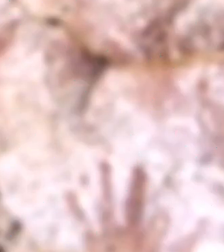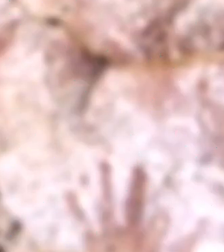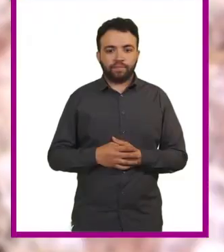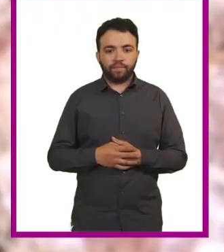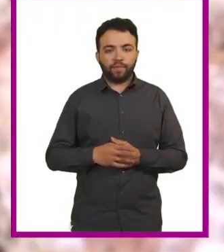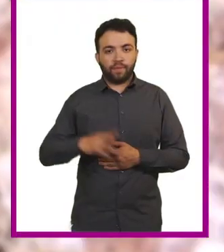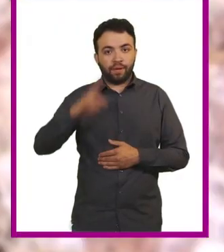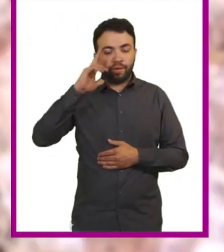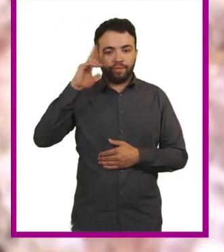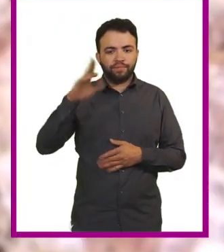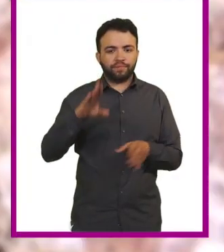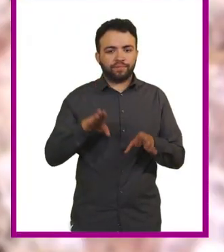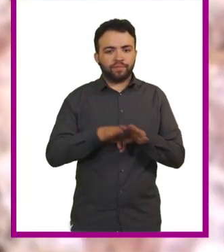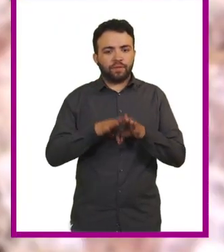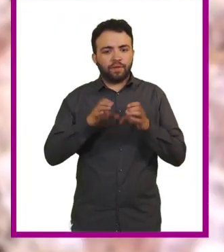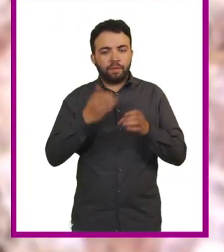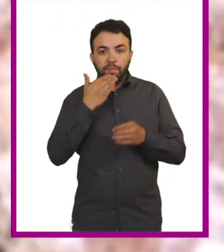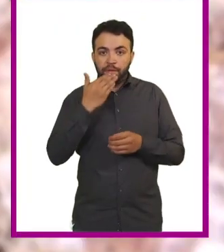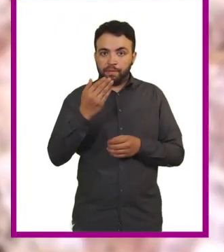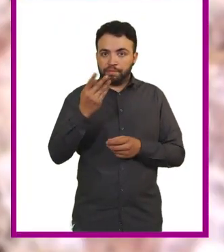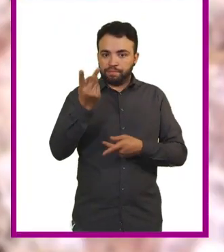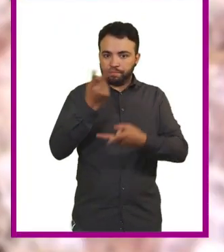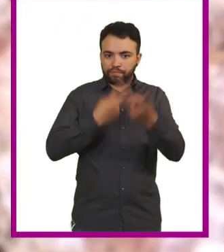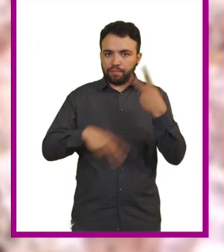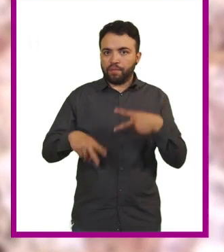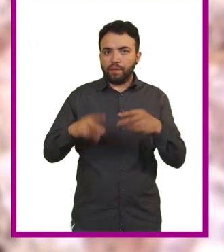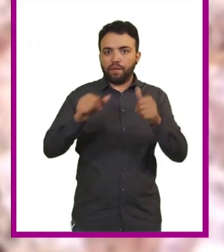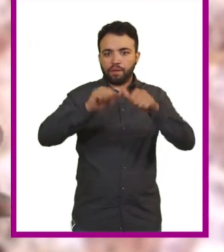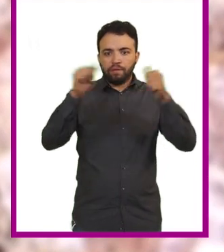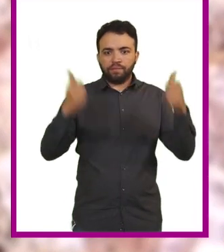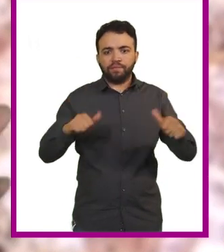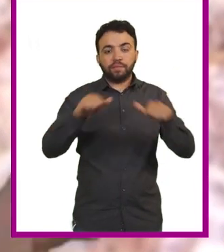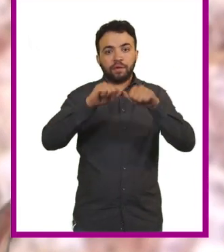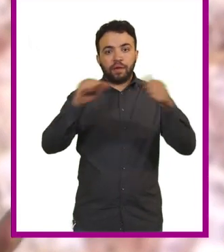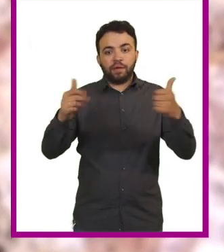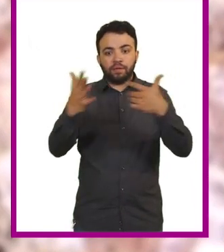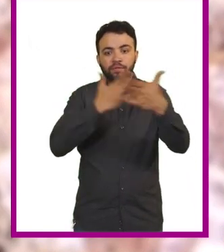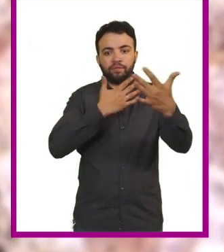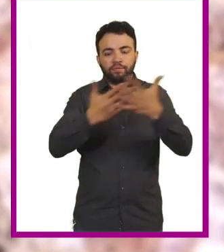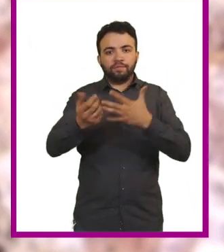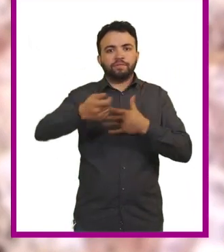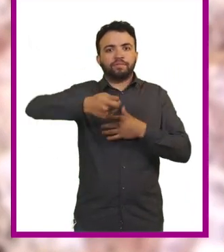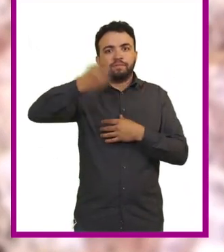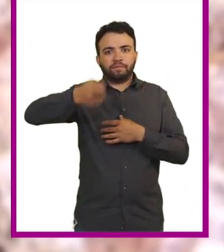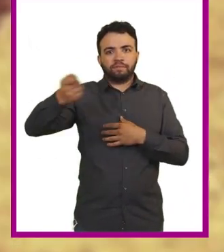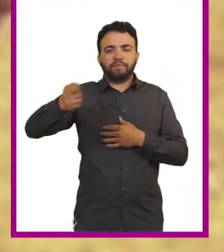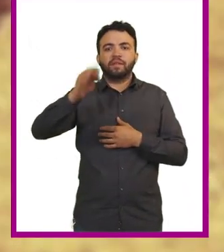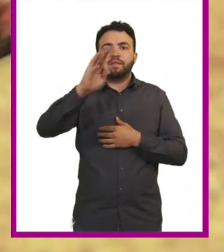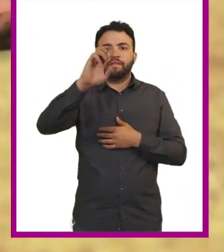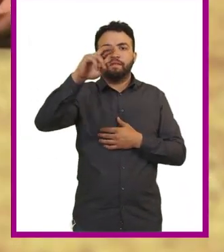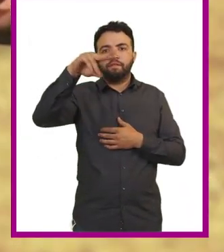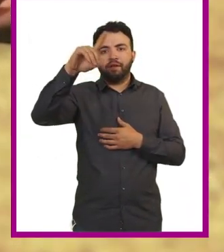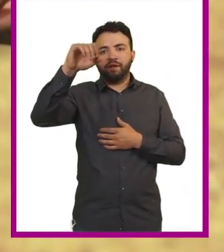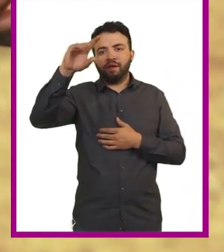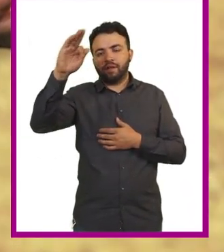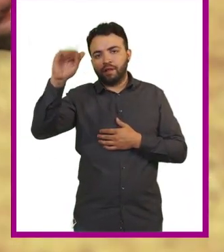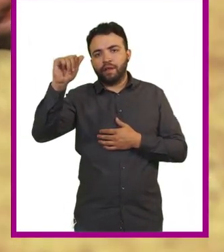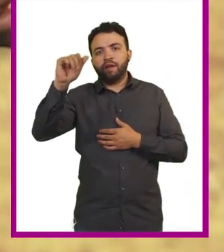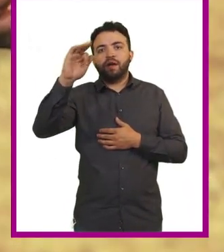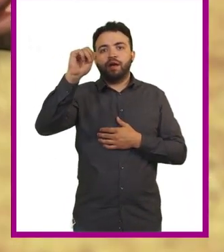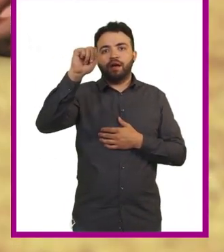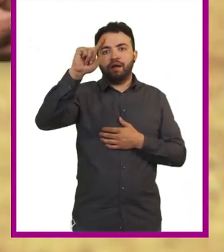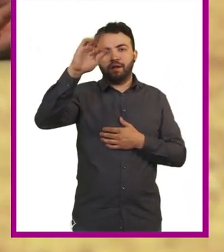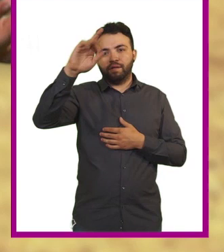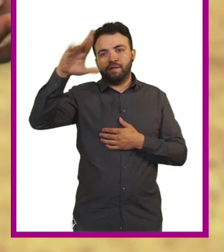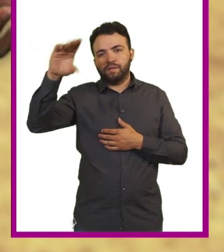Hola, ¿qué tal, jóvenes? Y sean bienvenidos a su sección de artes, el arte en tus manos. Los saludamos Fernanda y Alfredo. ¿Qué tienen en común las